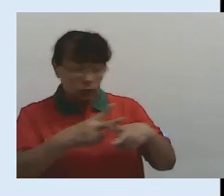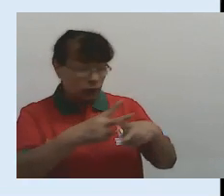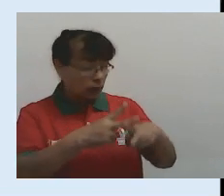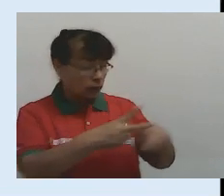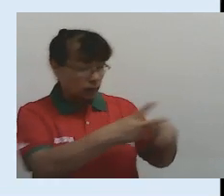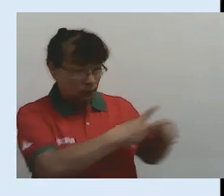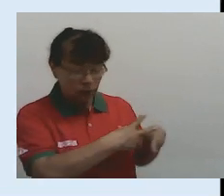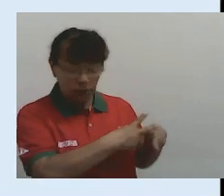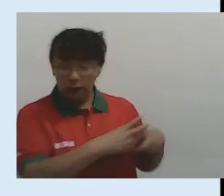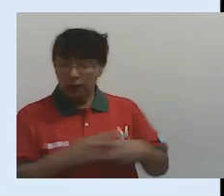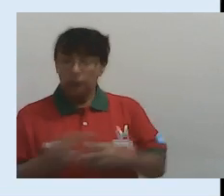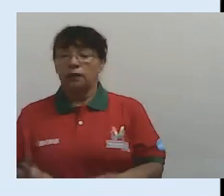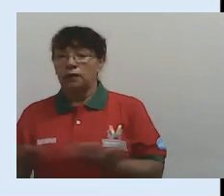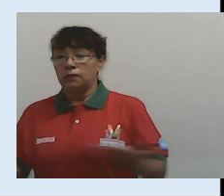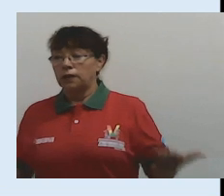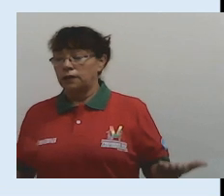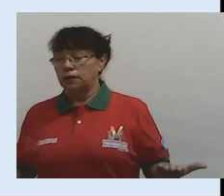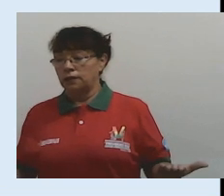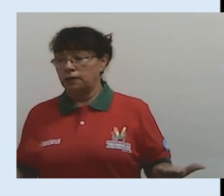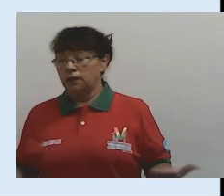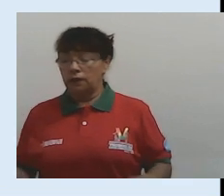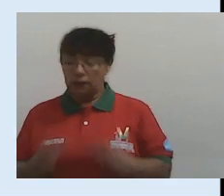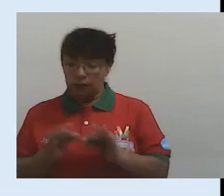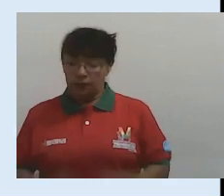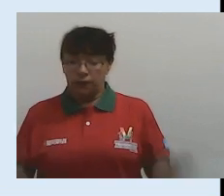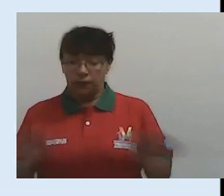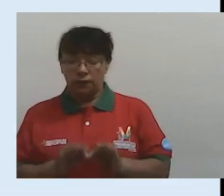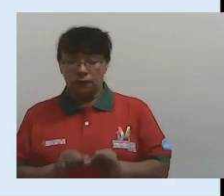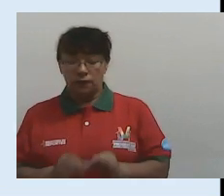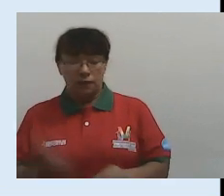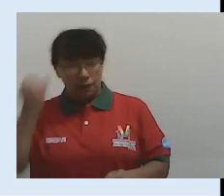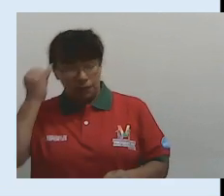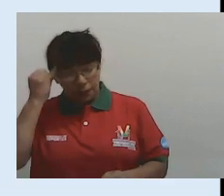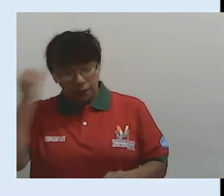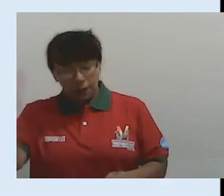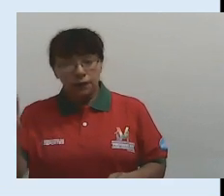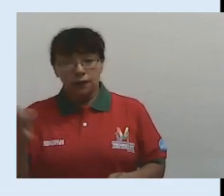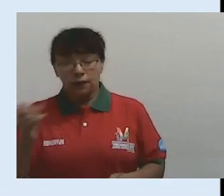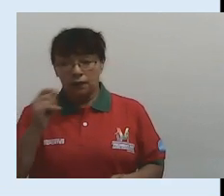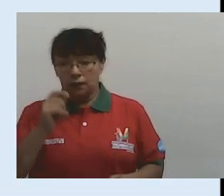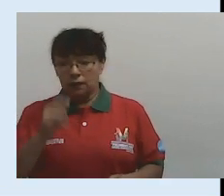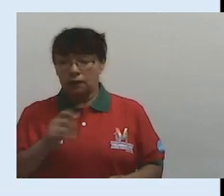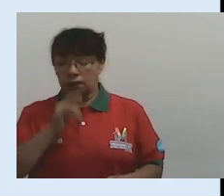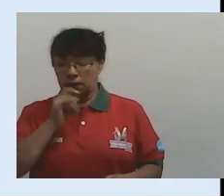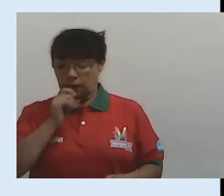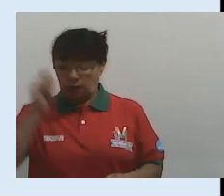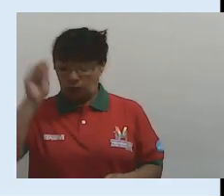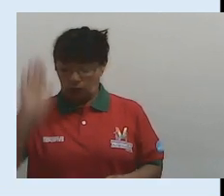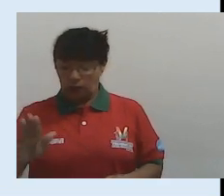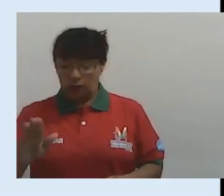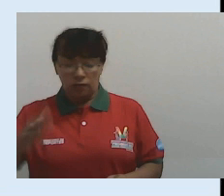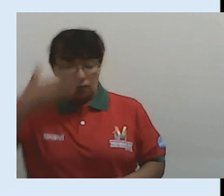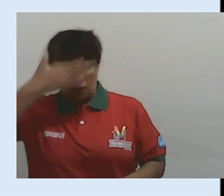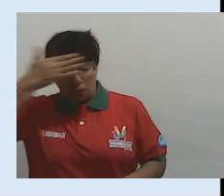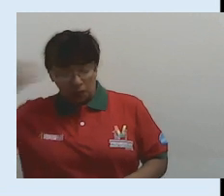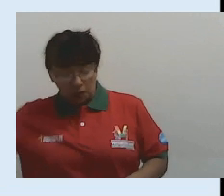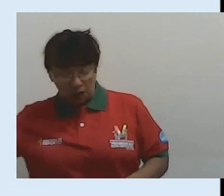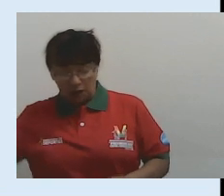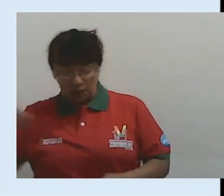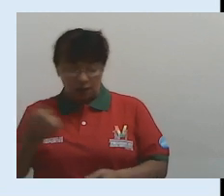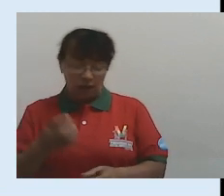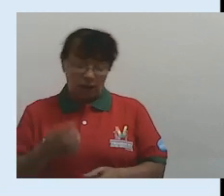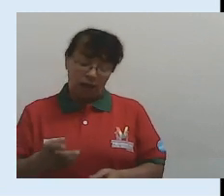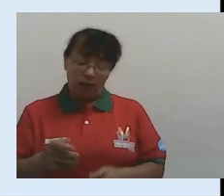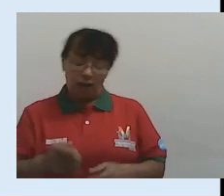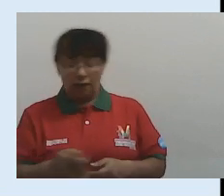seguridad en los materiales. Es muy importante. ¿Se imaginan si, por ejemplo, el juez se olvida y deja el asadón, el nivelador en la fosa